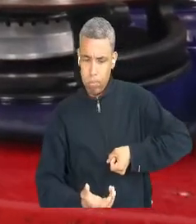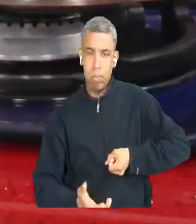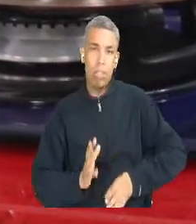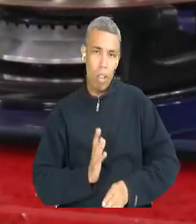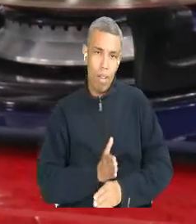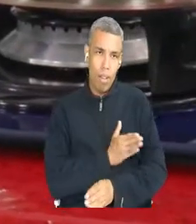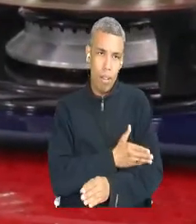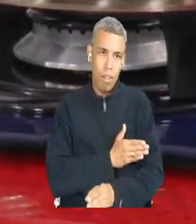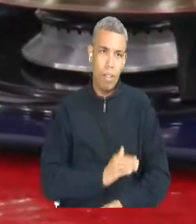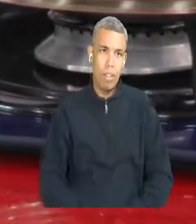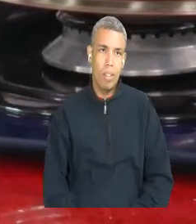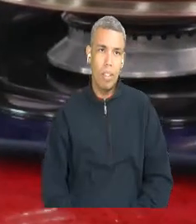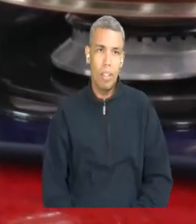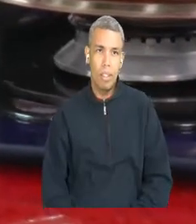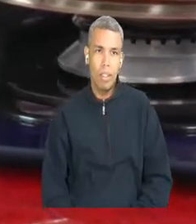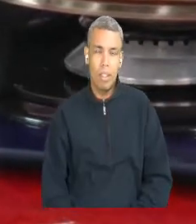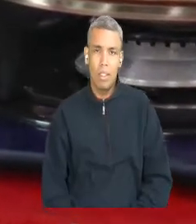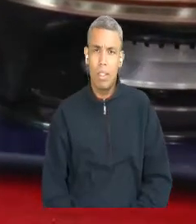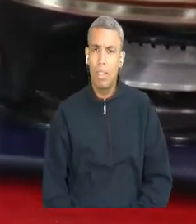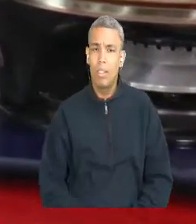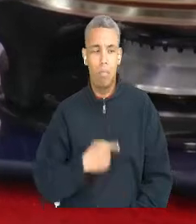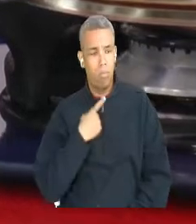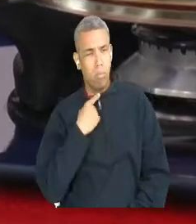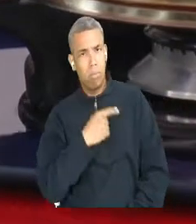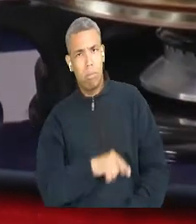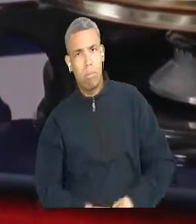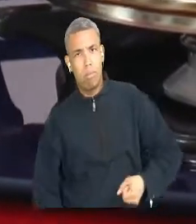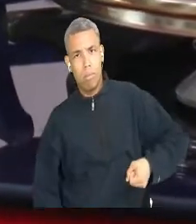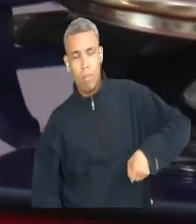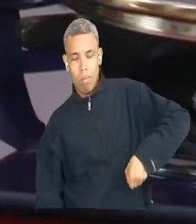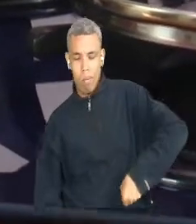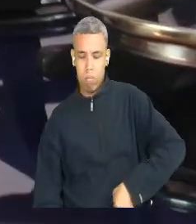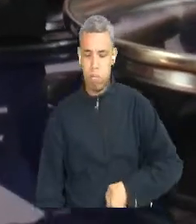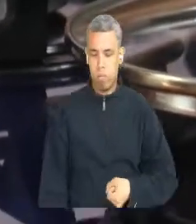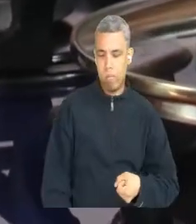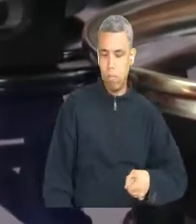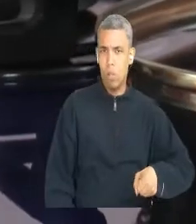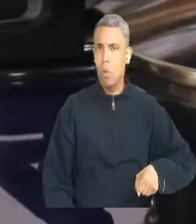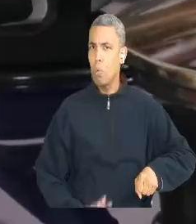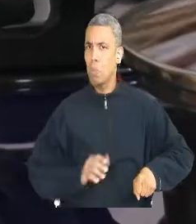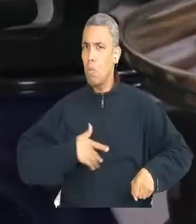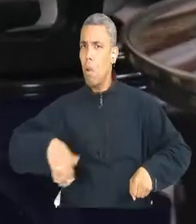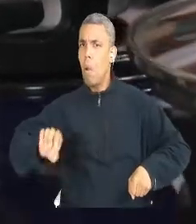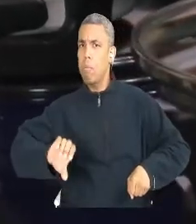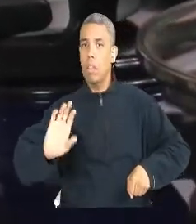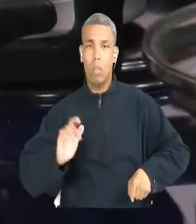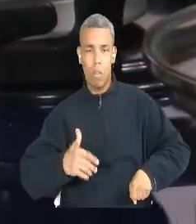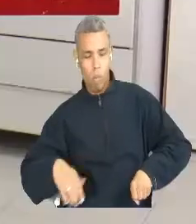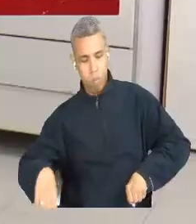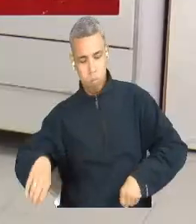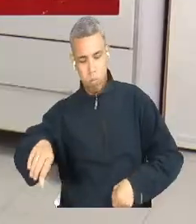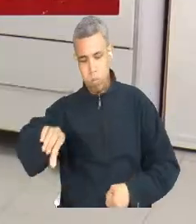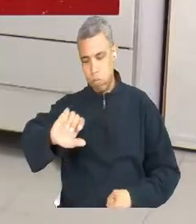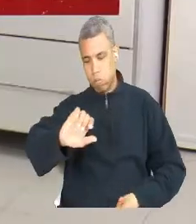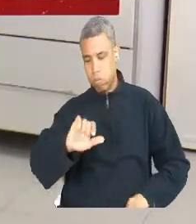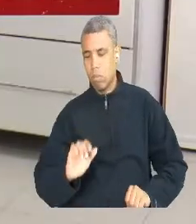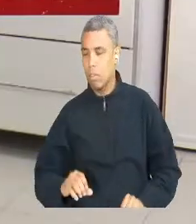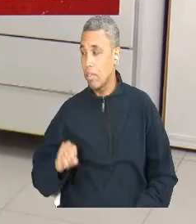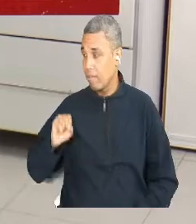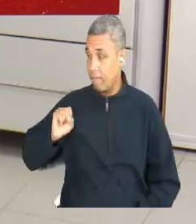Me gusta tu técnica. Uno siempre llega y lo agrega así, normal, y listo, sí, el pollo. No. La idea es